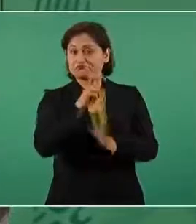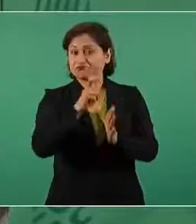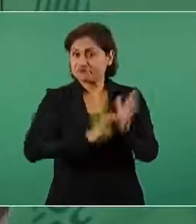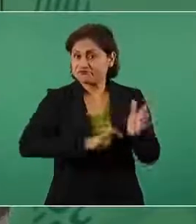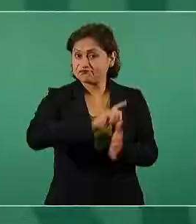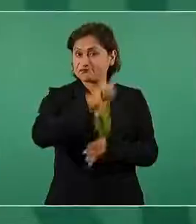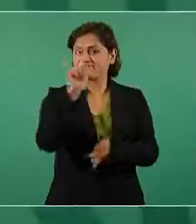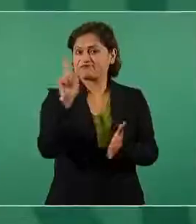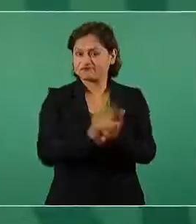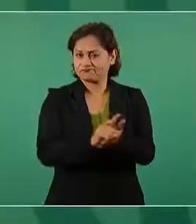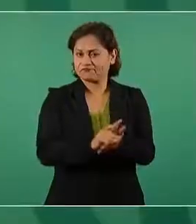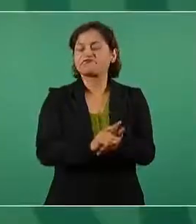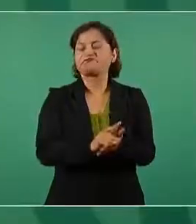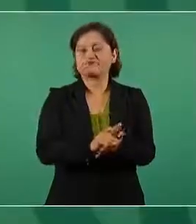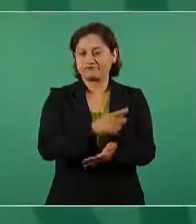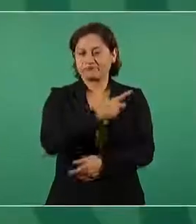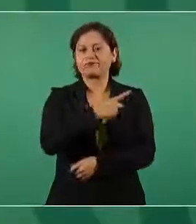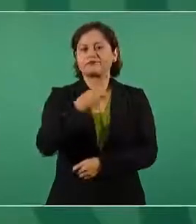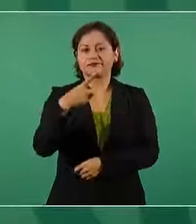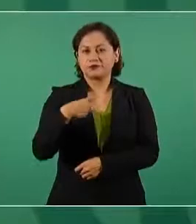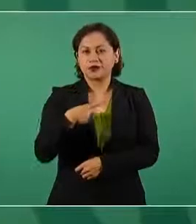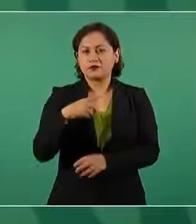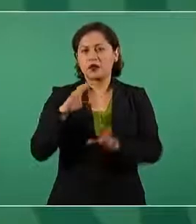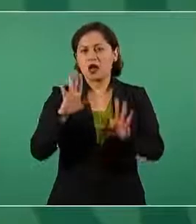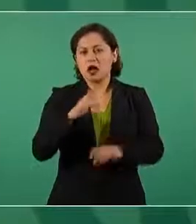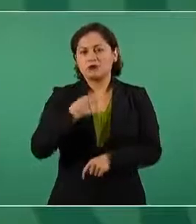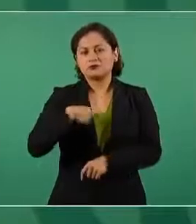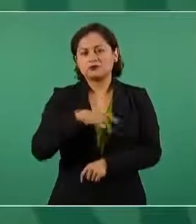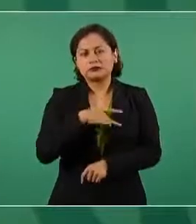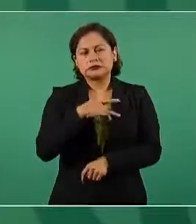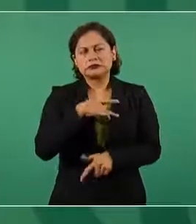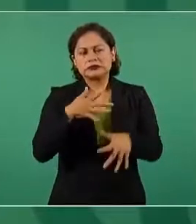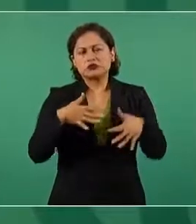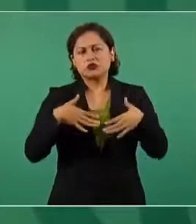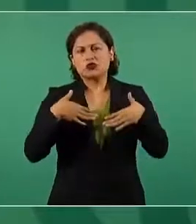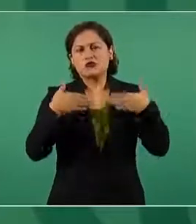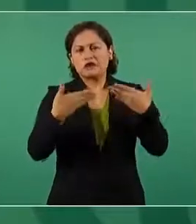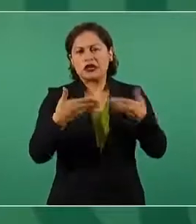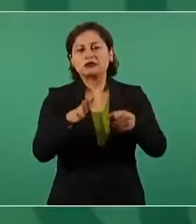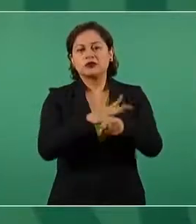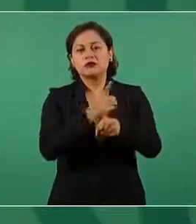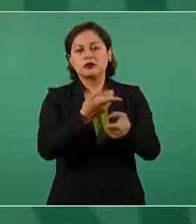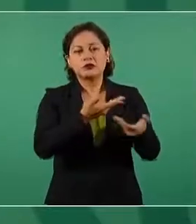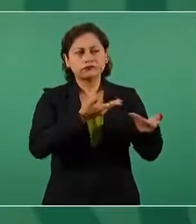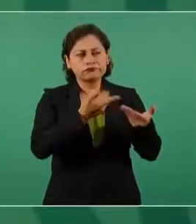estamos confiados porque es muy buena la relación y se ha estado trabajando en ese sentido